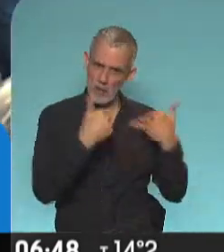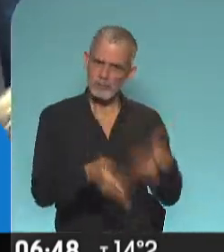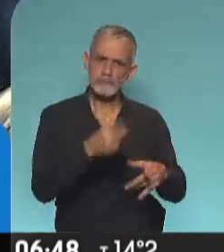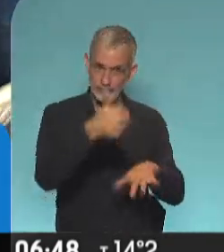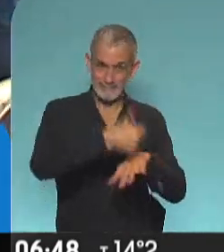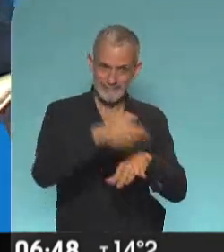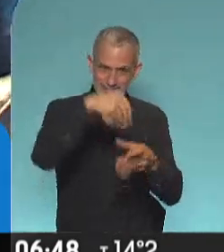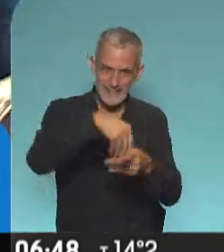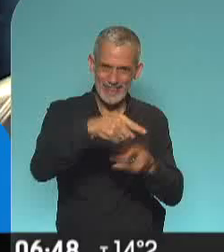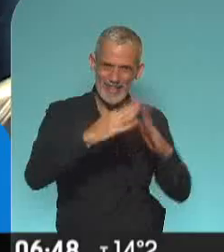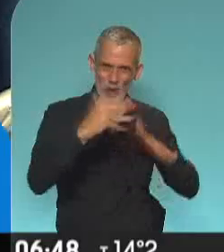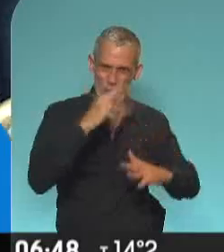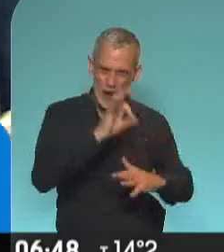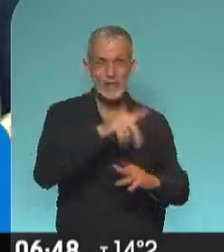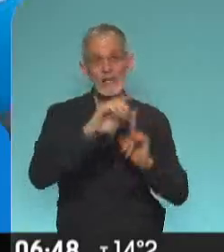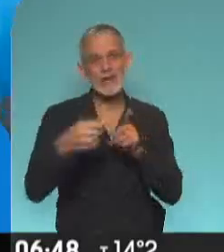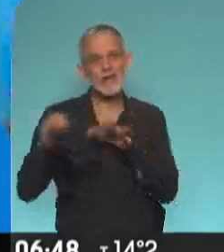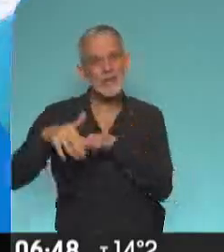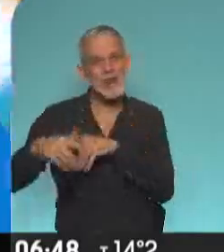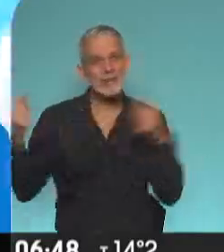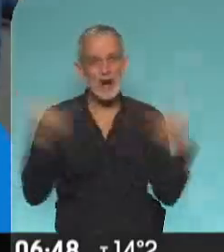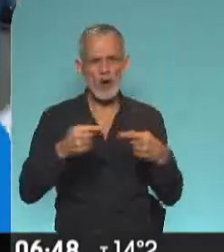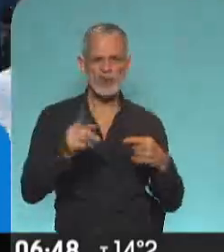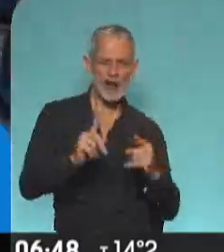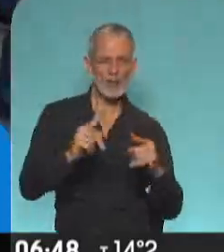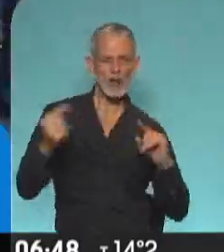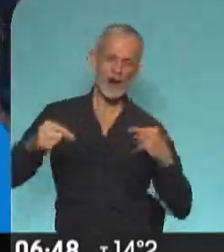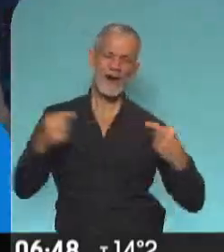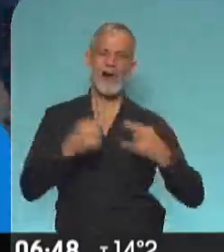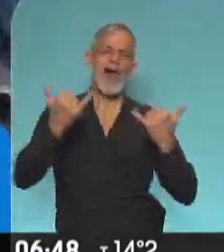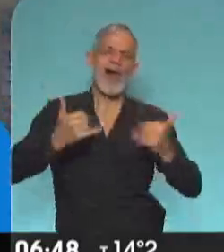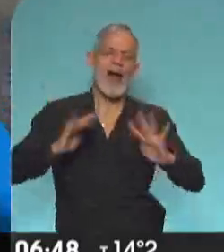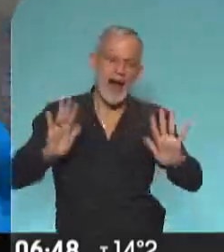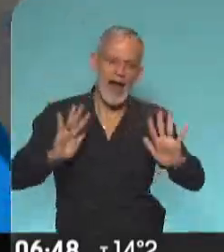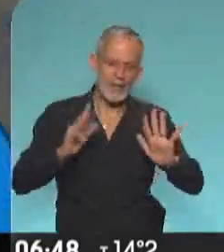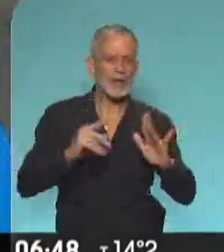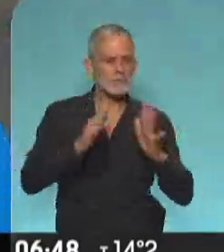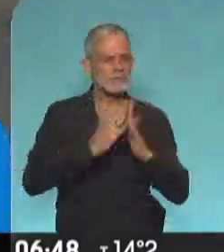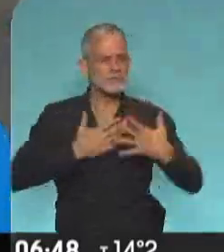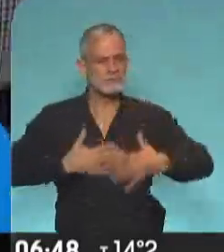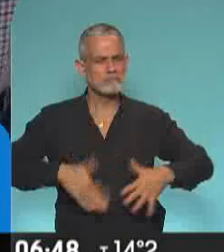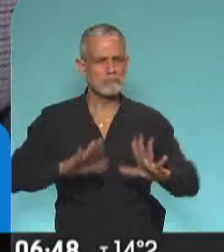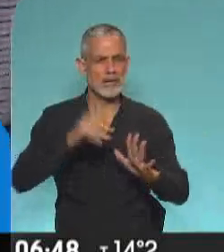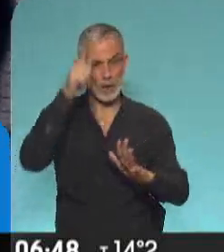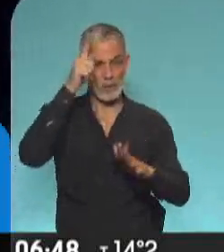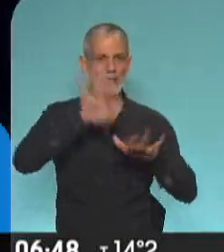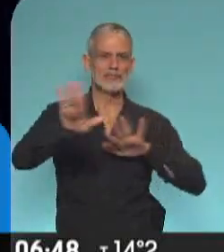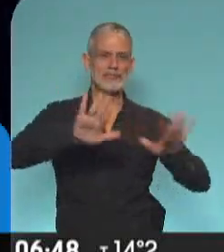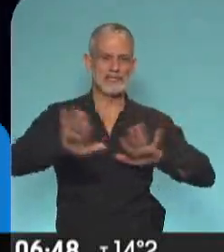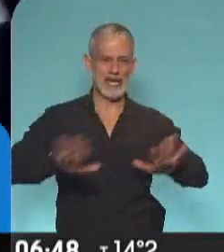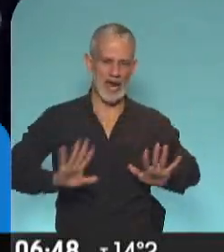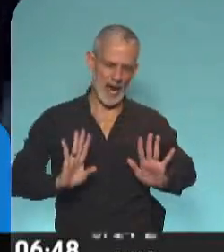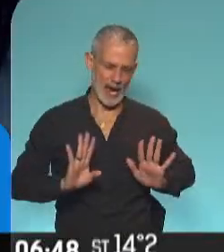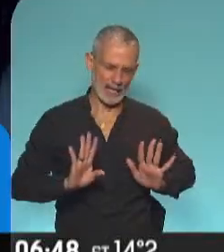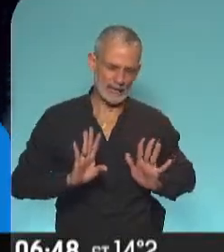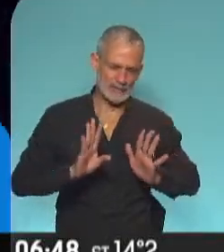ese momento en Olivos, y una marcha opositora. Hubo algunos cruces, pero bueno, se desarrolló contenidos sin por la mayores policía, ¿no? Estuvo allí Policía Federal